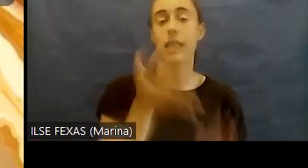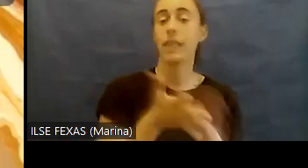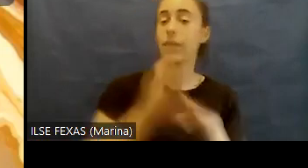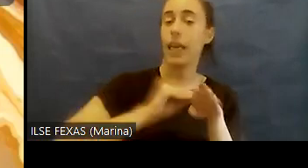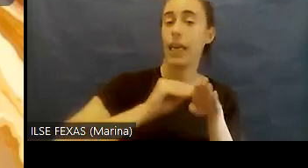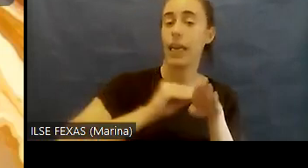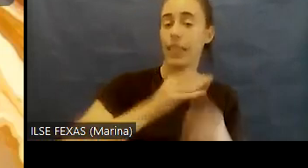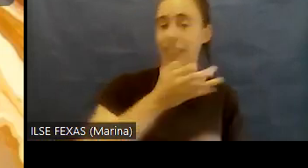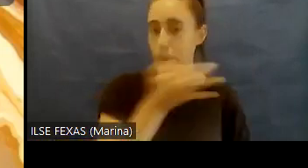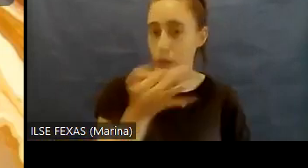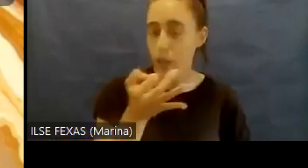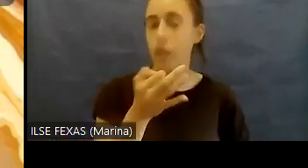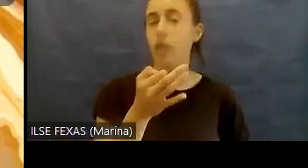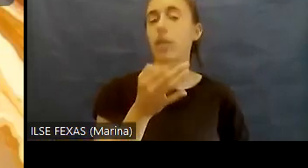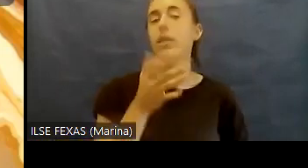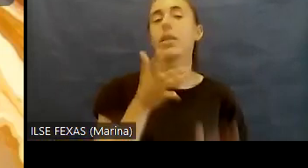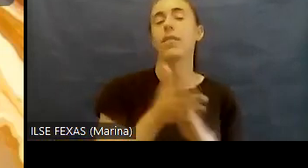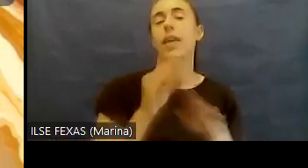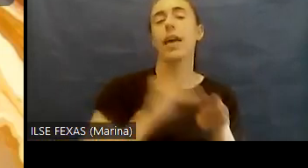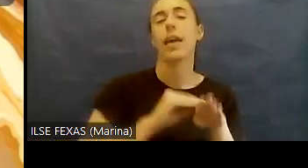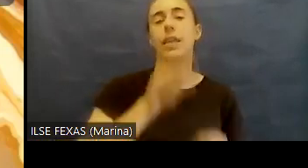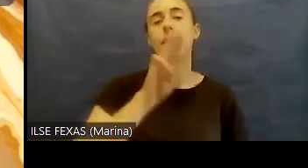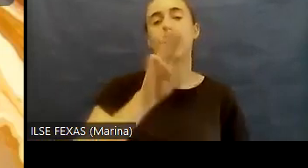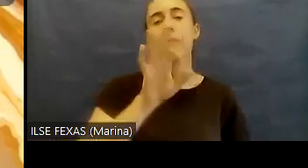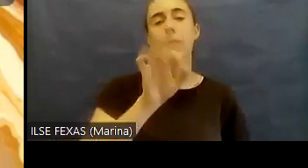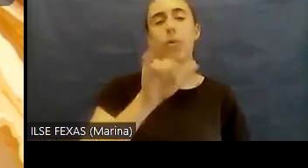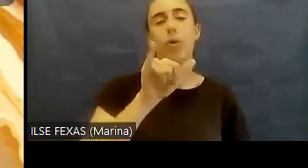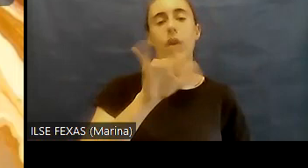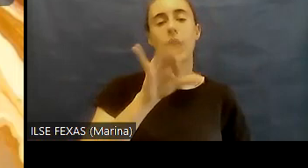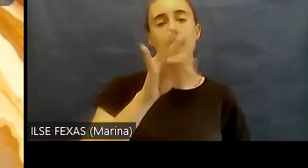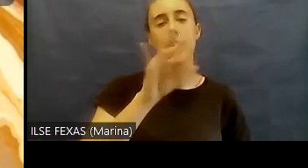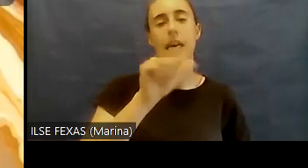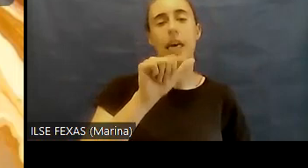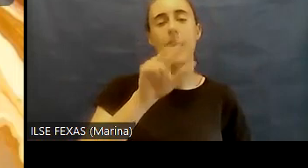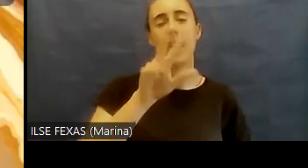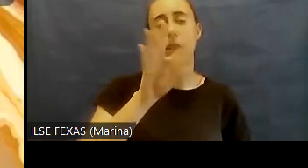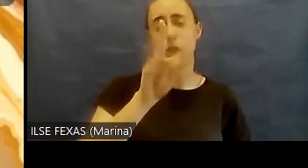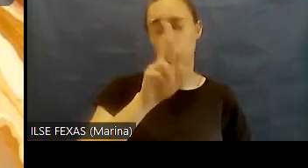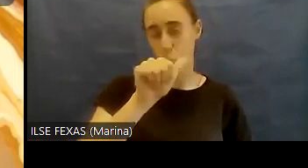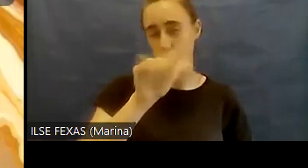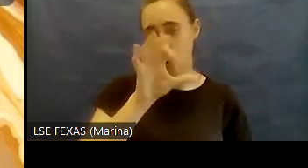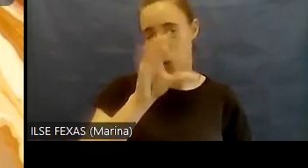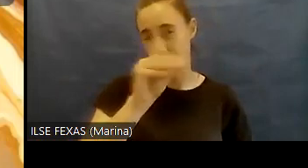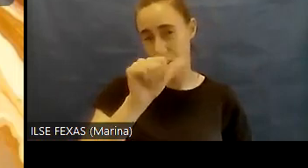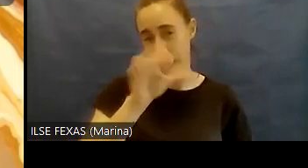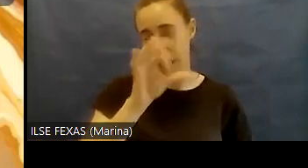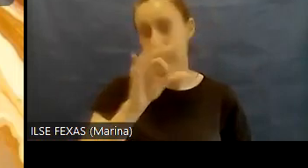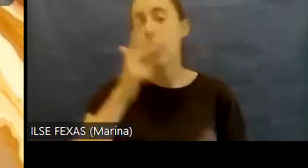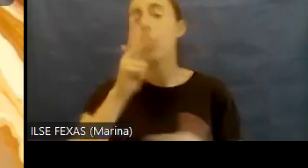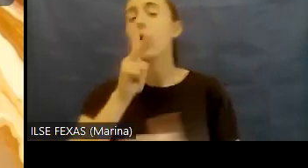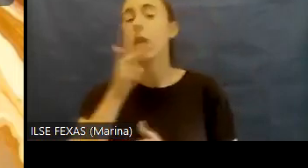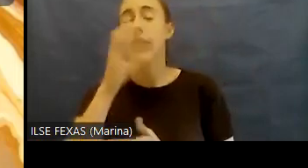adecuadas, las poliinsaturadas, evitar las grasas saturadas, evitar los hidratos de carbono de